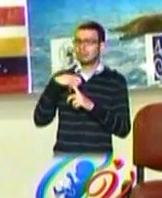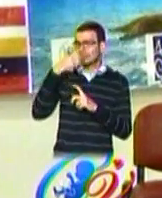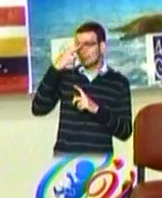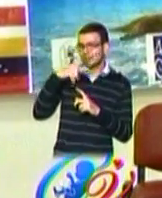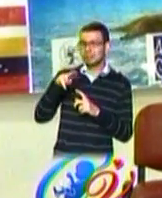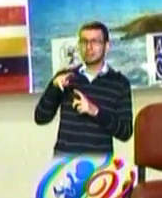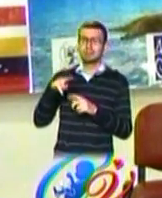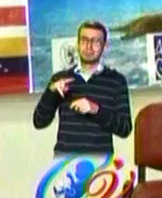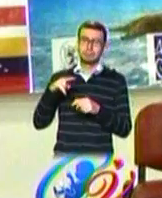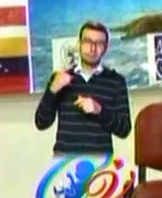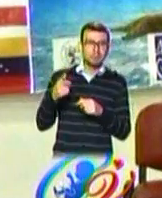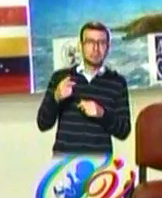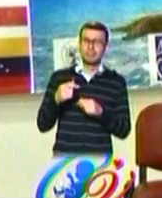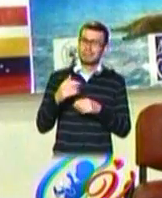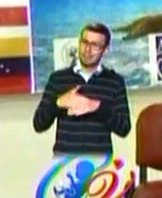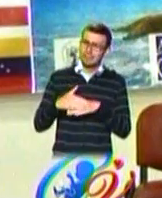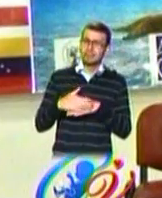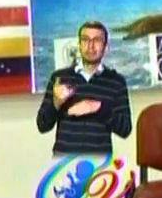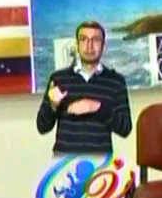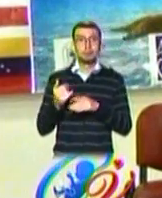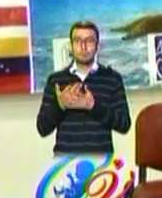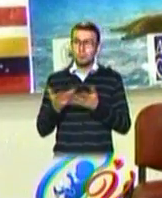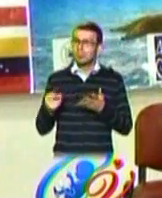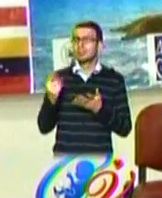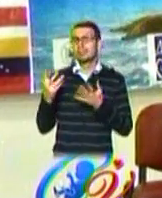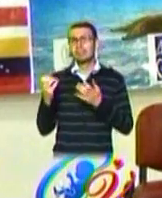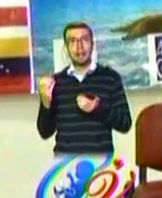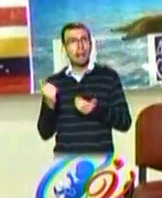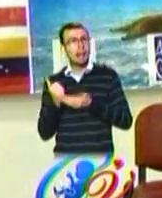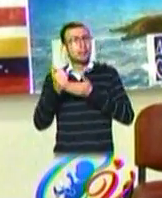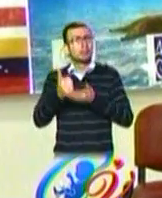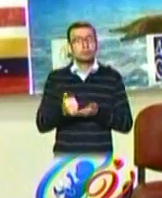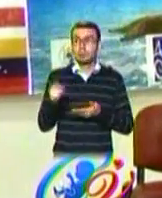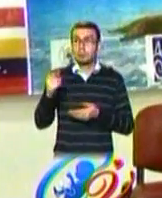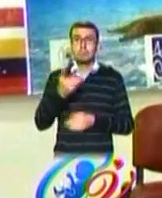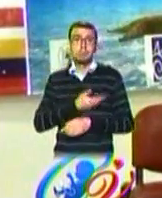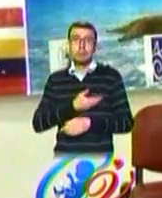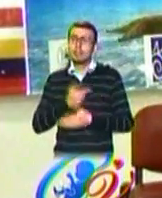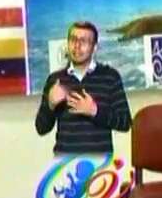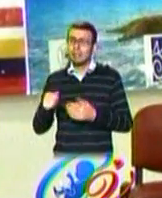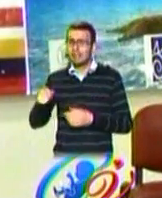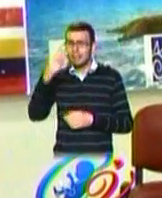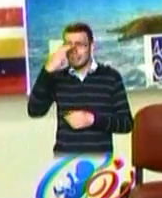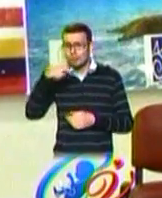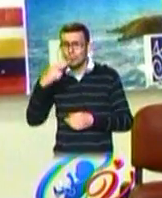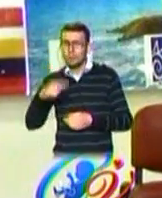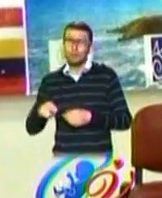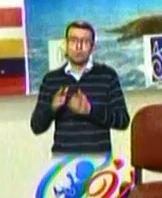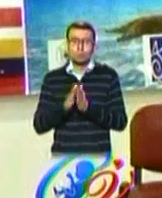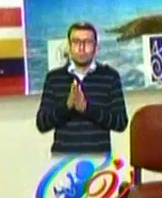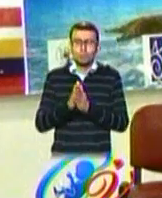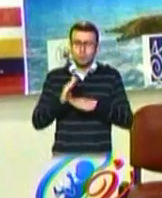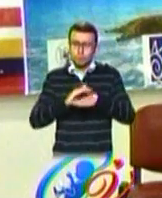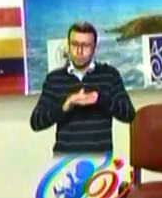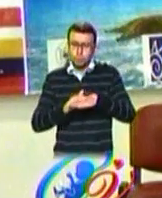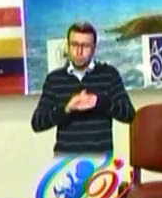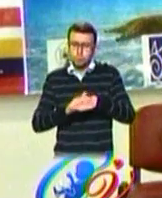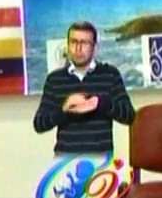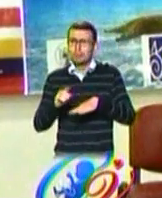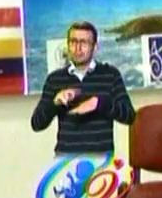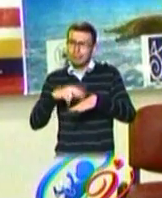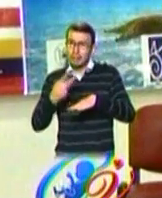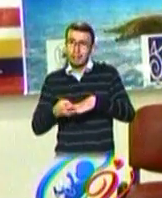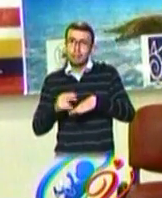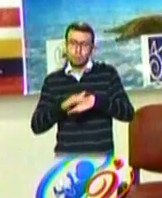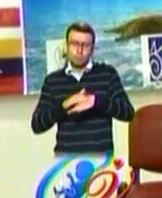sana de la mamá, y veía esa intención, esa angustia de la mamá para sanar a sus niños con sus manos, y sí, se veía un campo